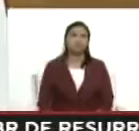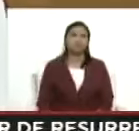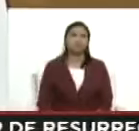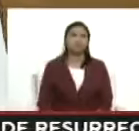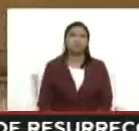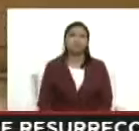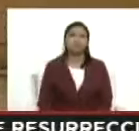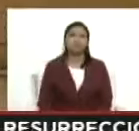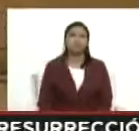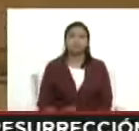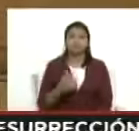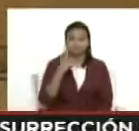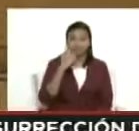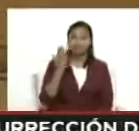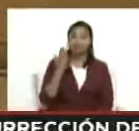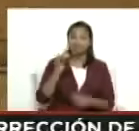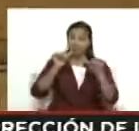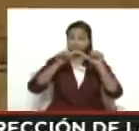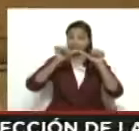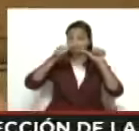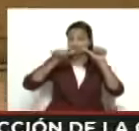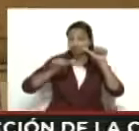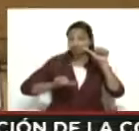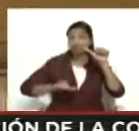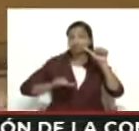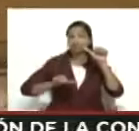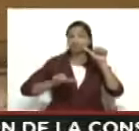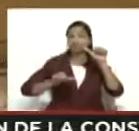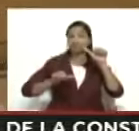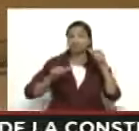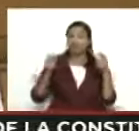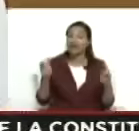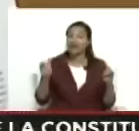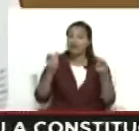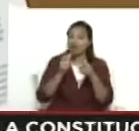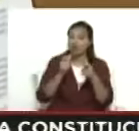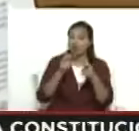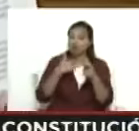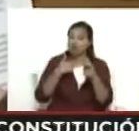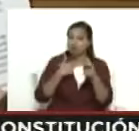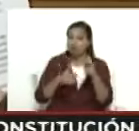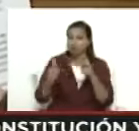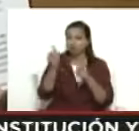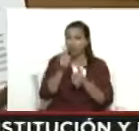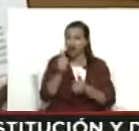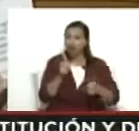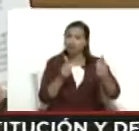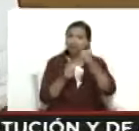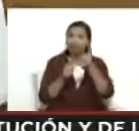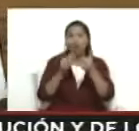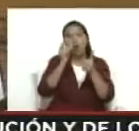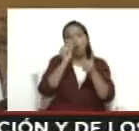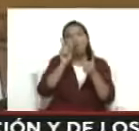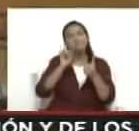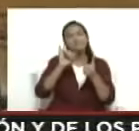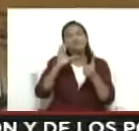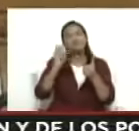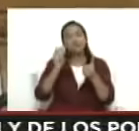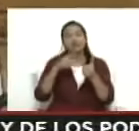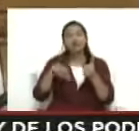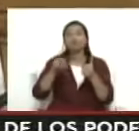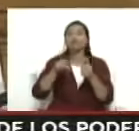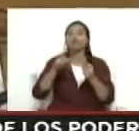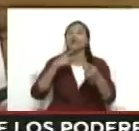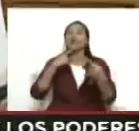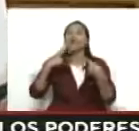Y aquí está la reseña de la reunión que tuvimos José Vicente y yo. Reunión del Ejecutivo con los medios terminó sin